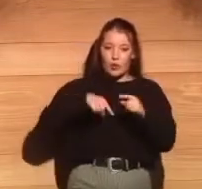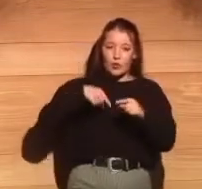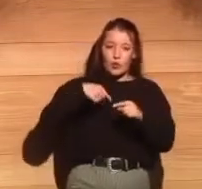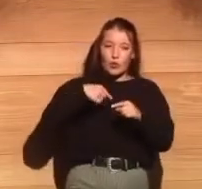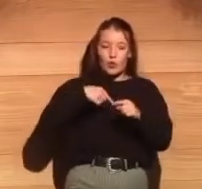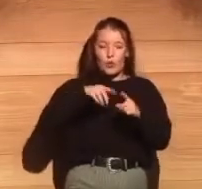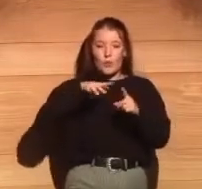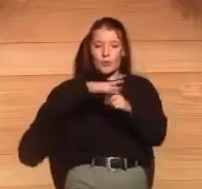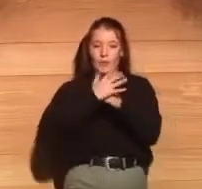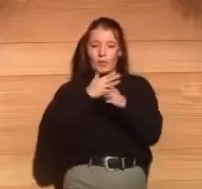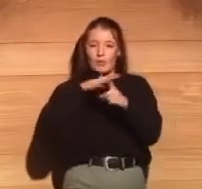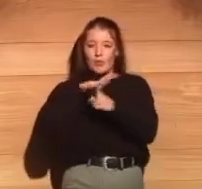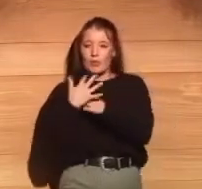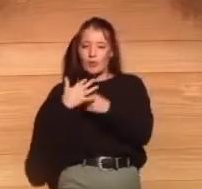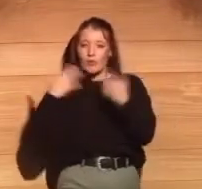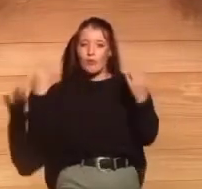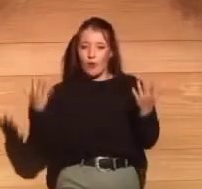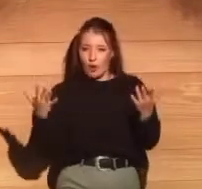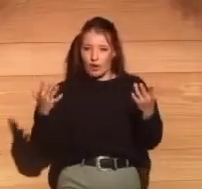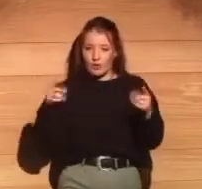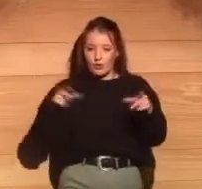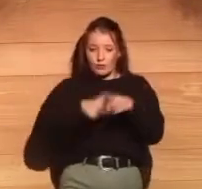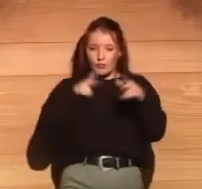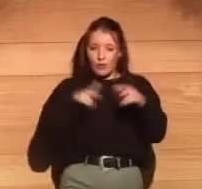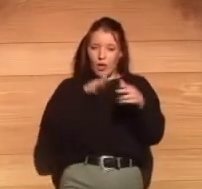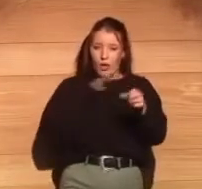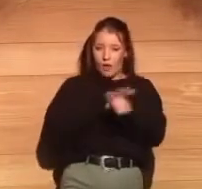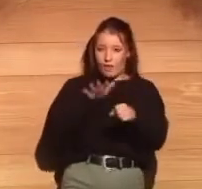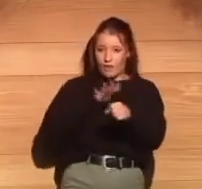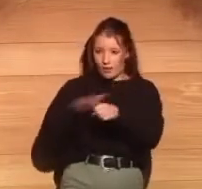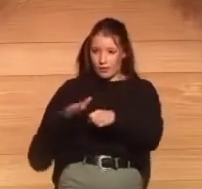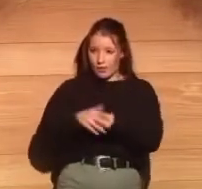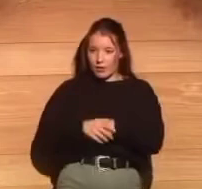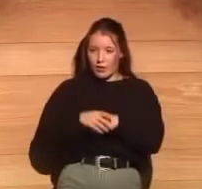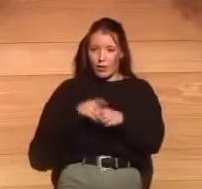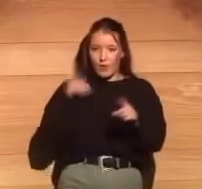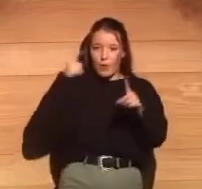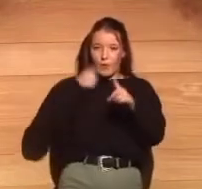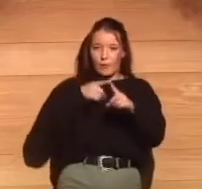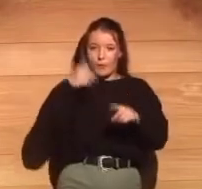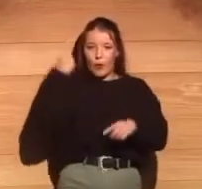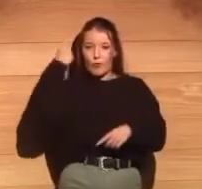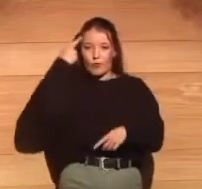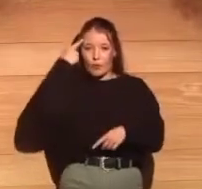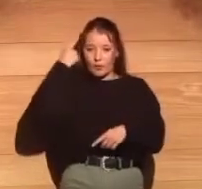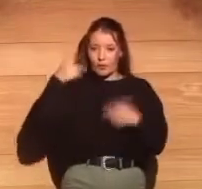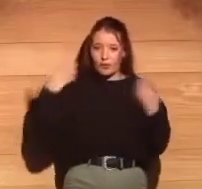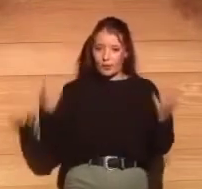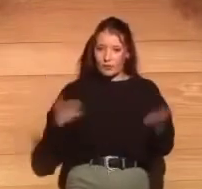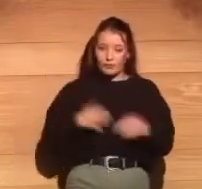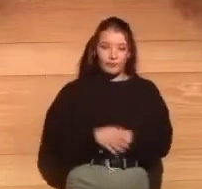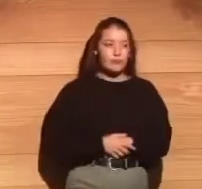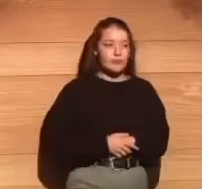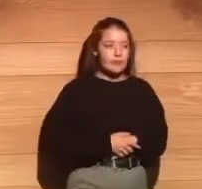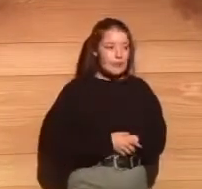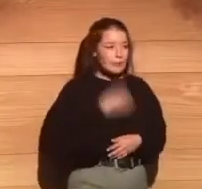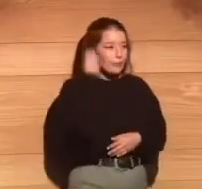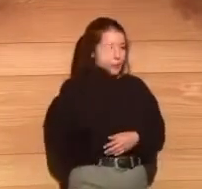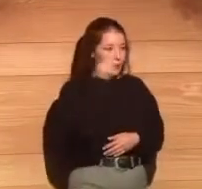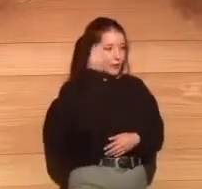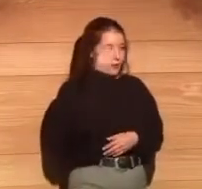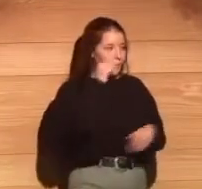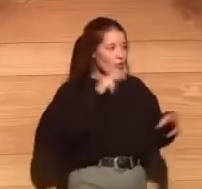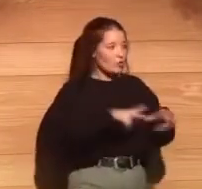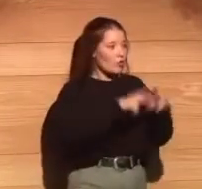sociedad para que sea susceptible al dominio mental? Hay que pensar, Marta, que una sociedad, por perfecta que